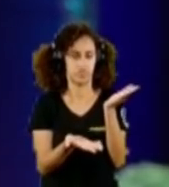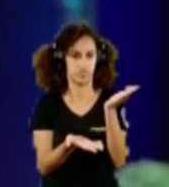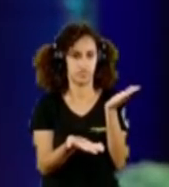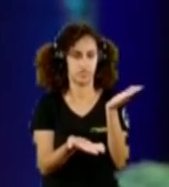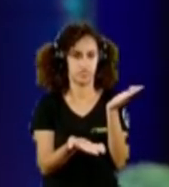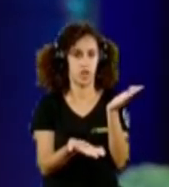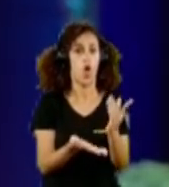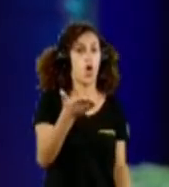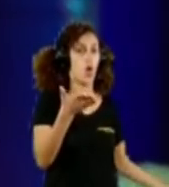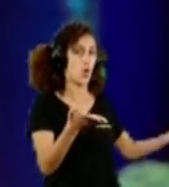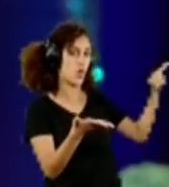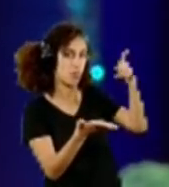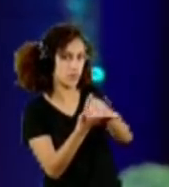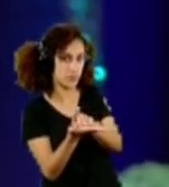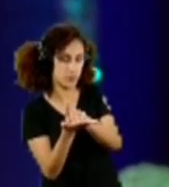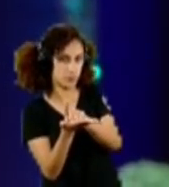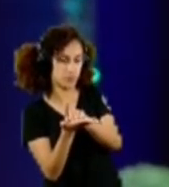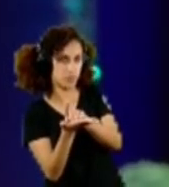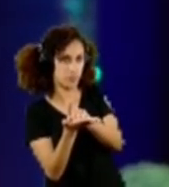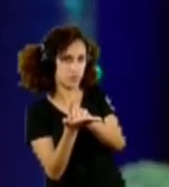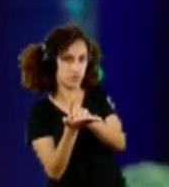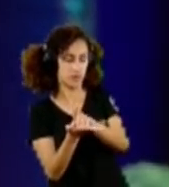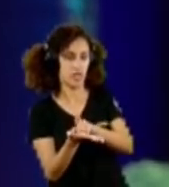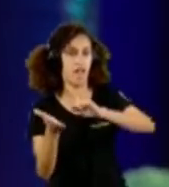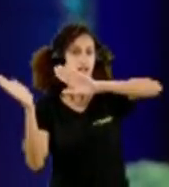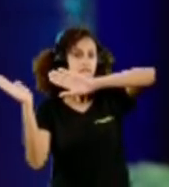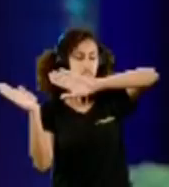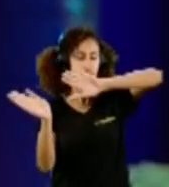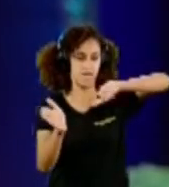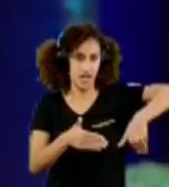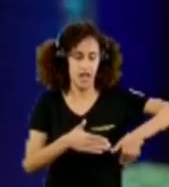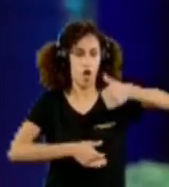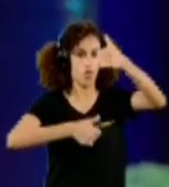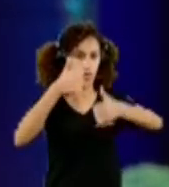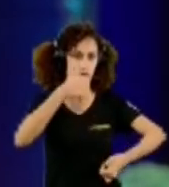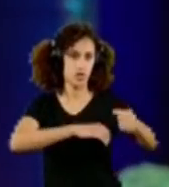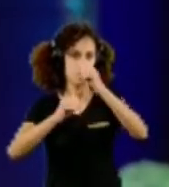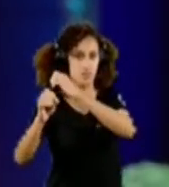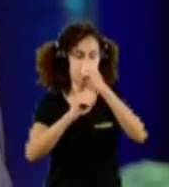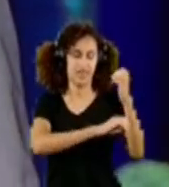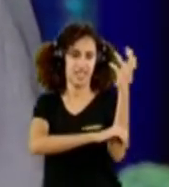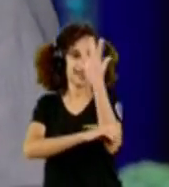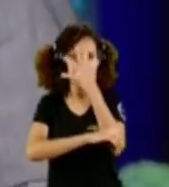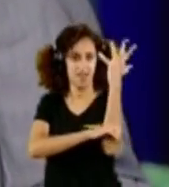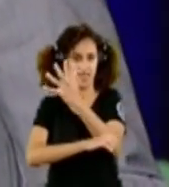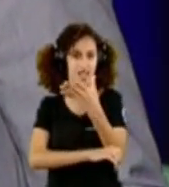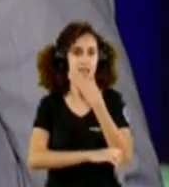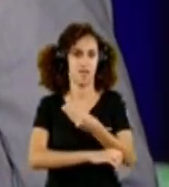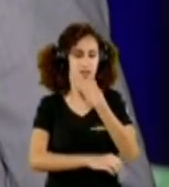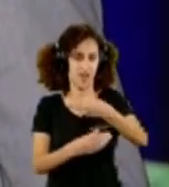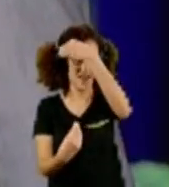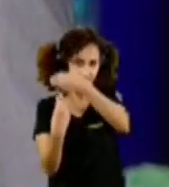una vez más en la final del concurso de murgas del Carnaval de las Palmas de Gran